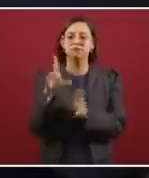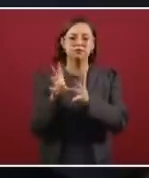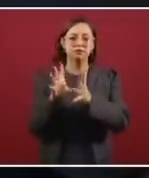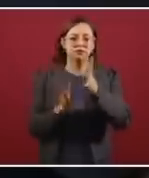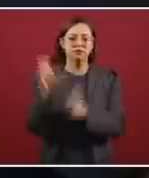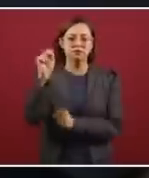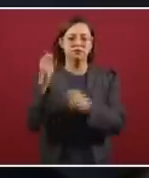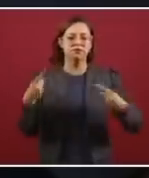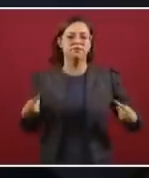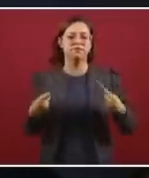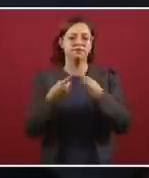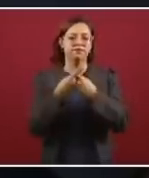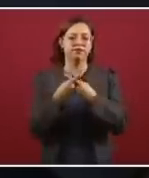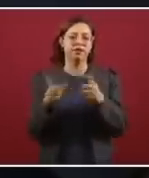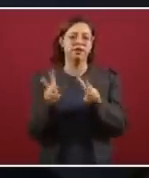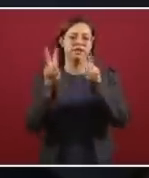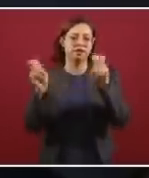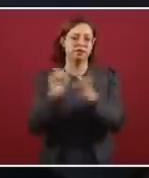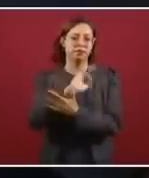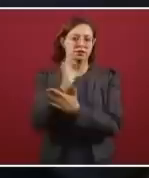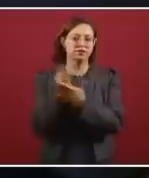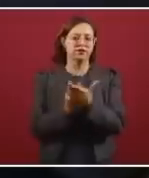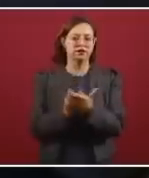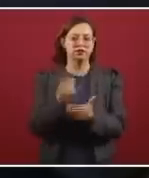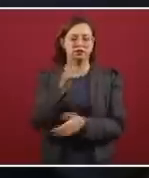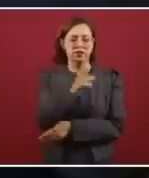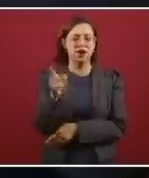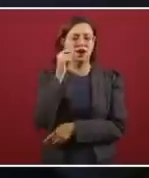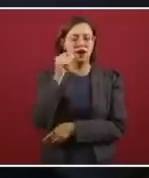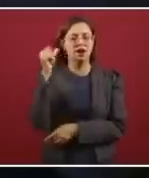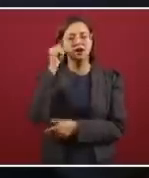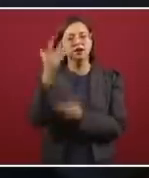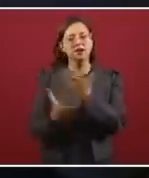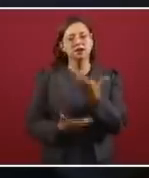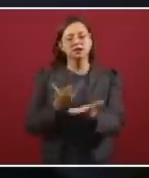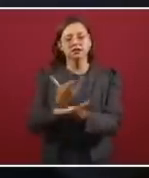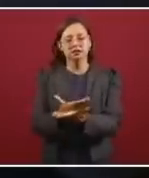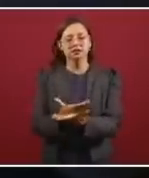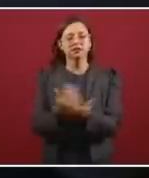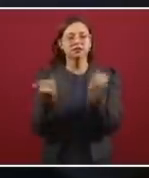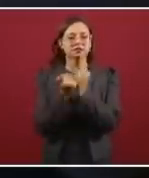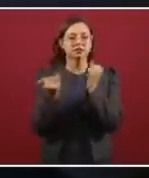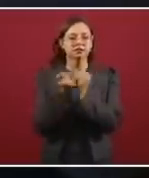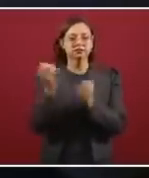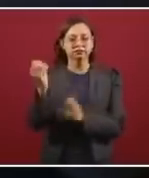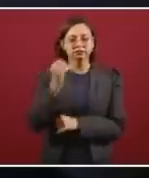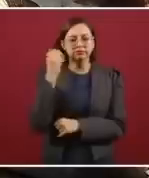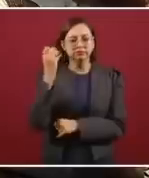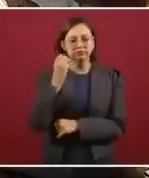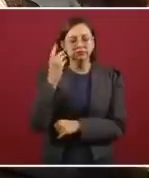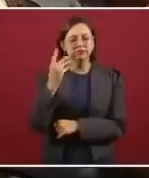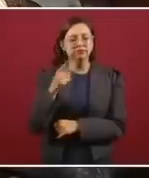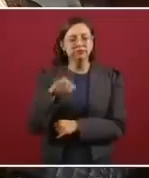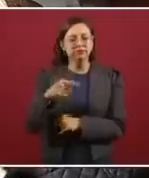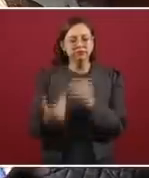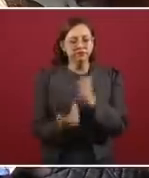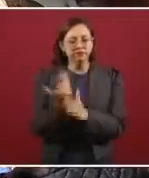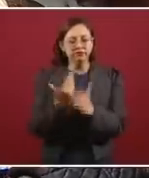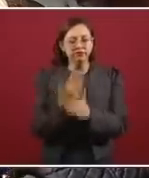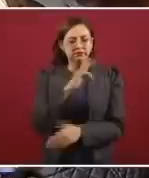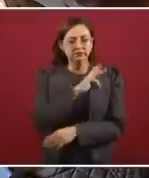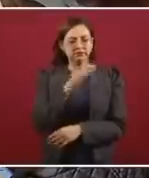inconstitucionalidad por el tema de las facturas que usted ya nos comentaba ayer también en la conferencia de prensa. Si me puede hacer un comentario. Bueno, yo creo